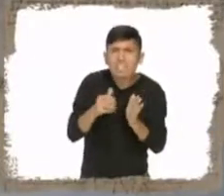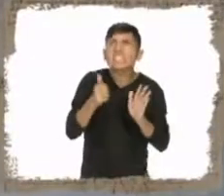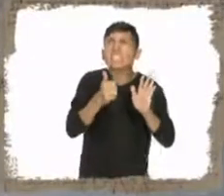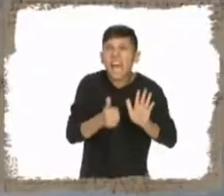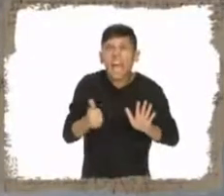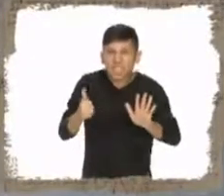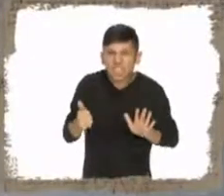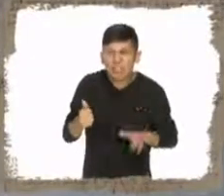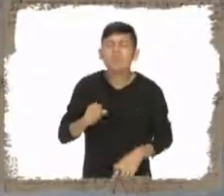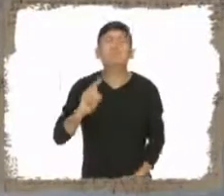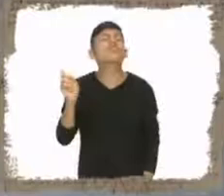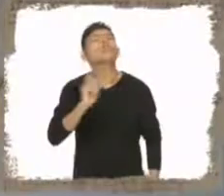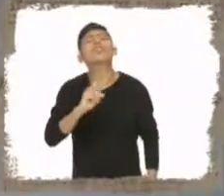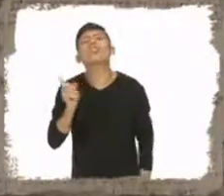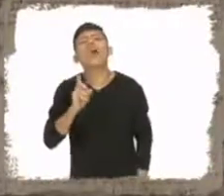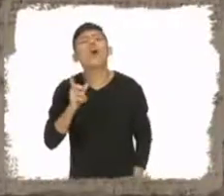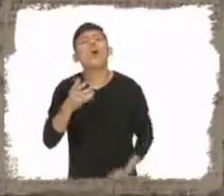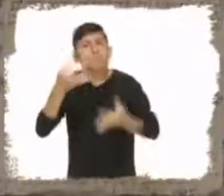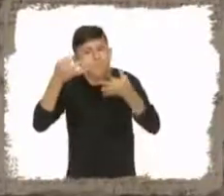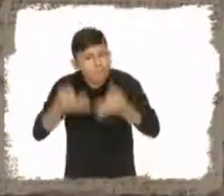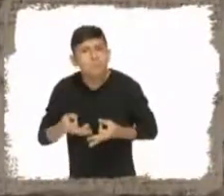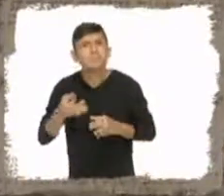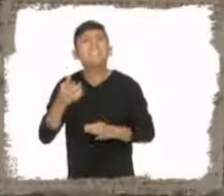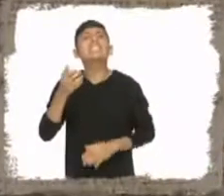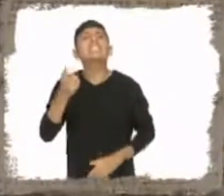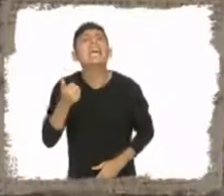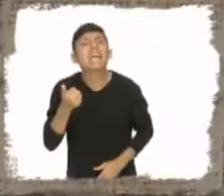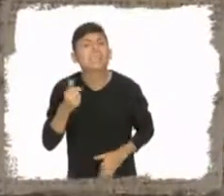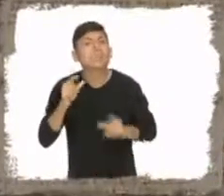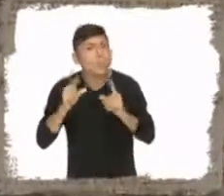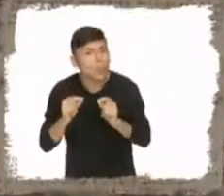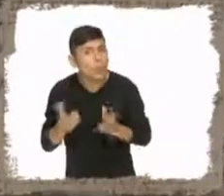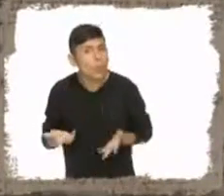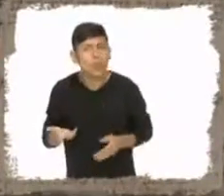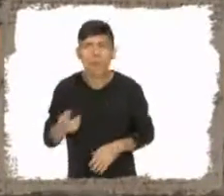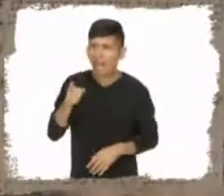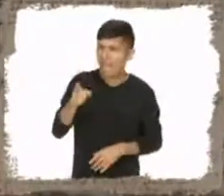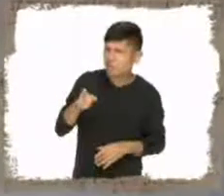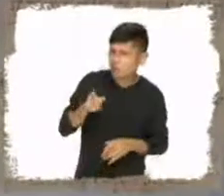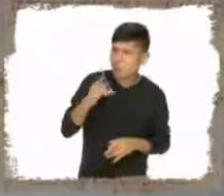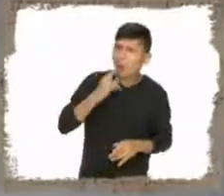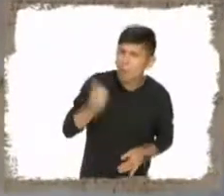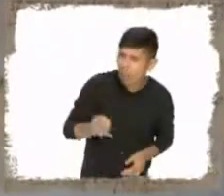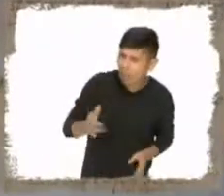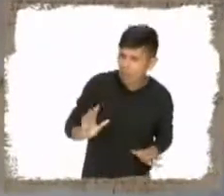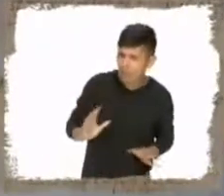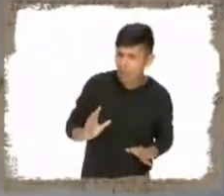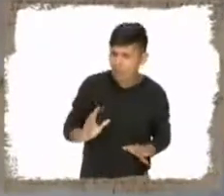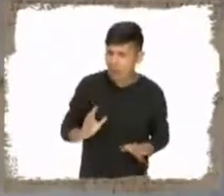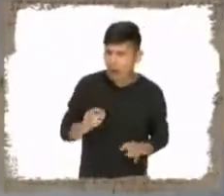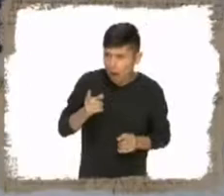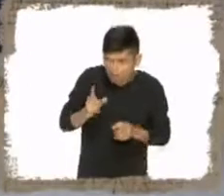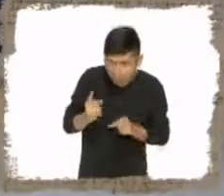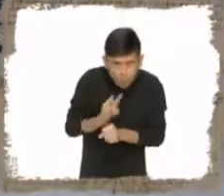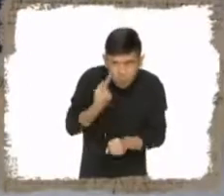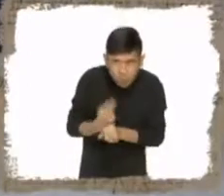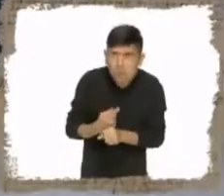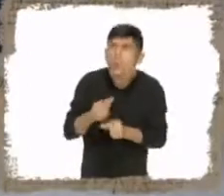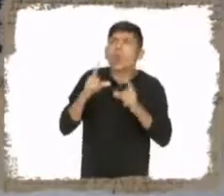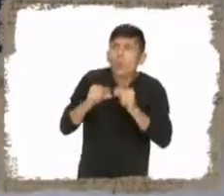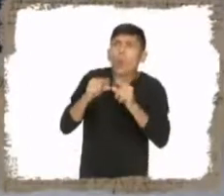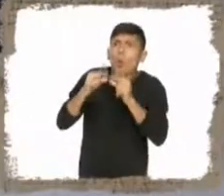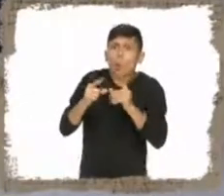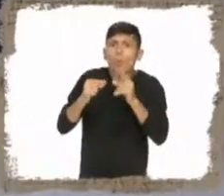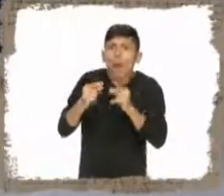y no sabes decir sexto. No, Camila, estoy diciendo que la respuesta correcta es el número 6. Eso es trampa. ¿Por qué es trampa? Porque no se